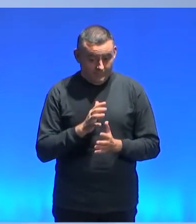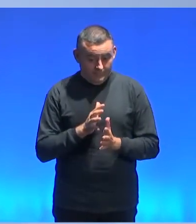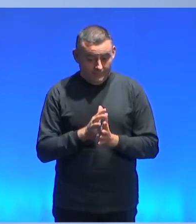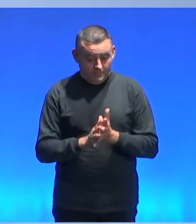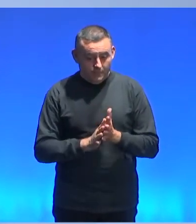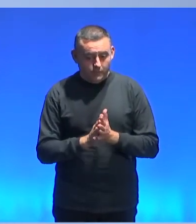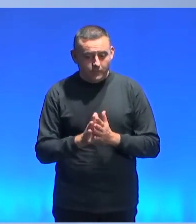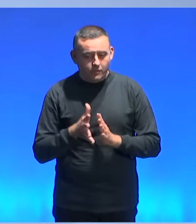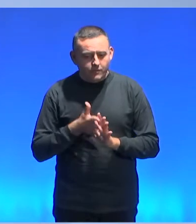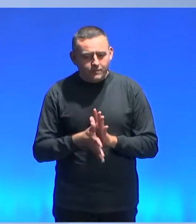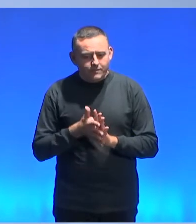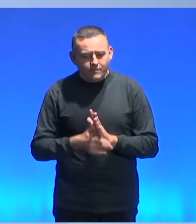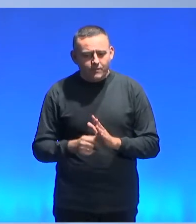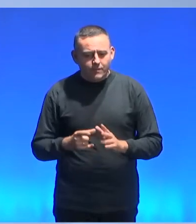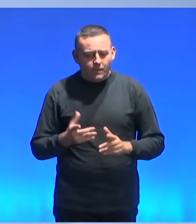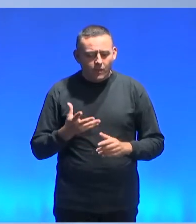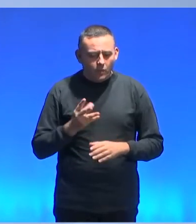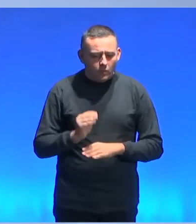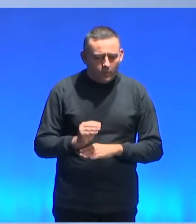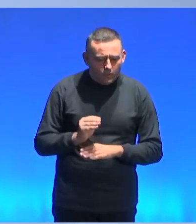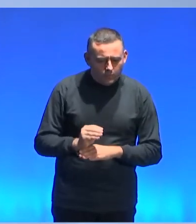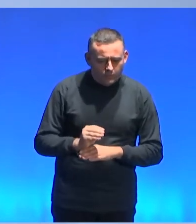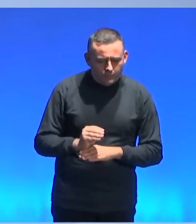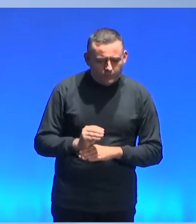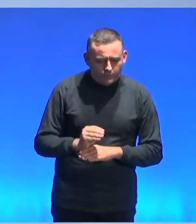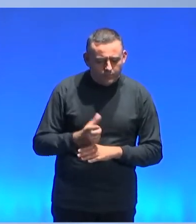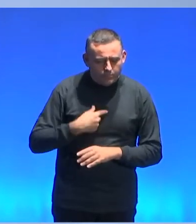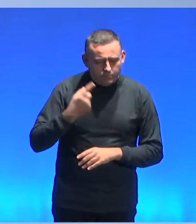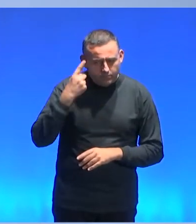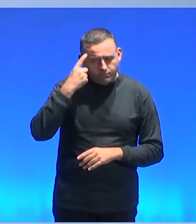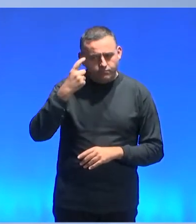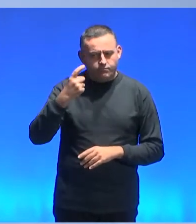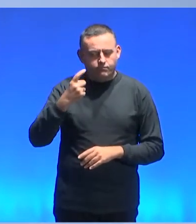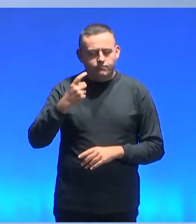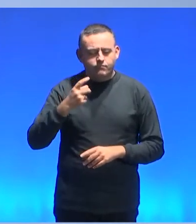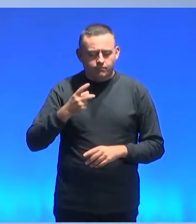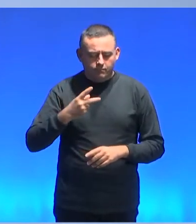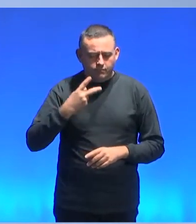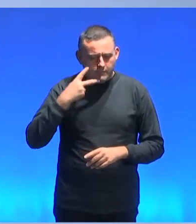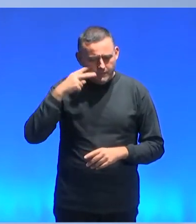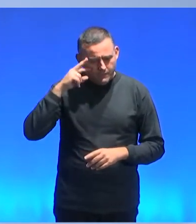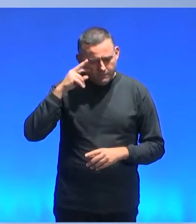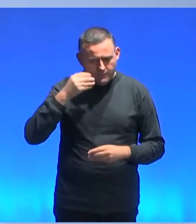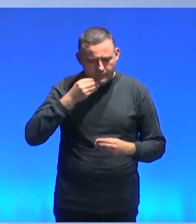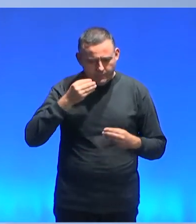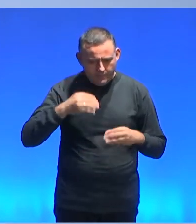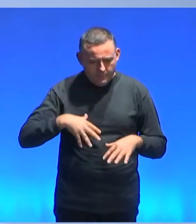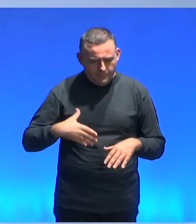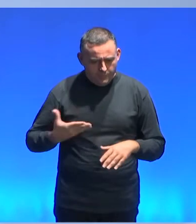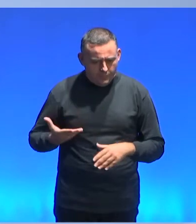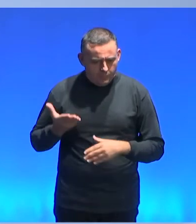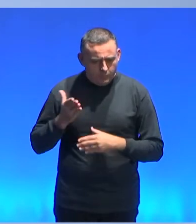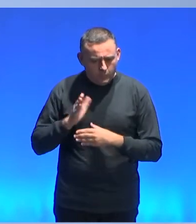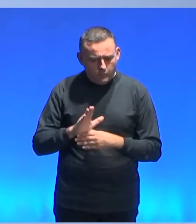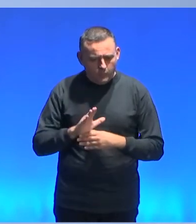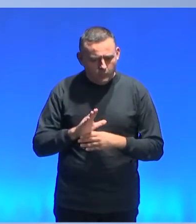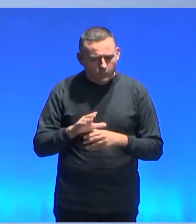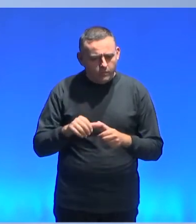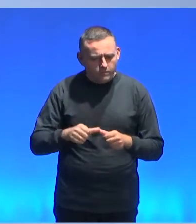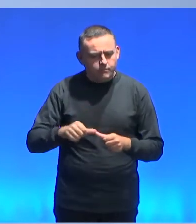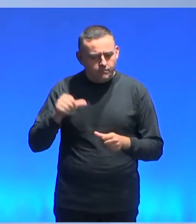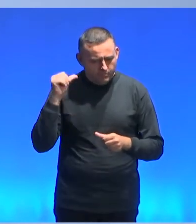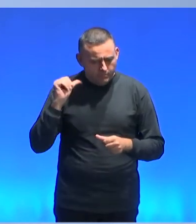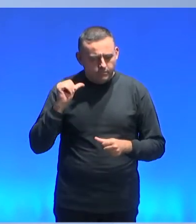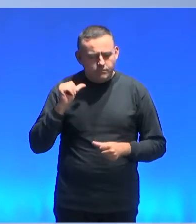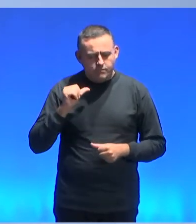recuerda una de las experiencias que nosotros proponemos de hace mucho tiempo, que es muy conectada con este